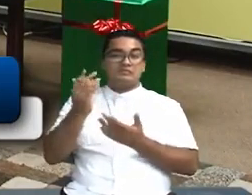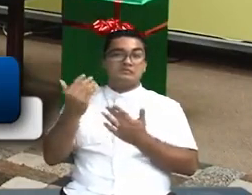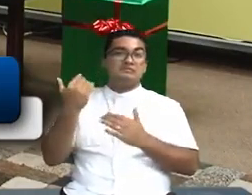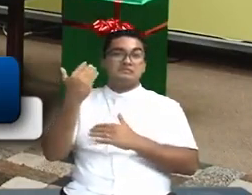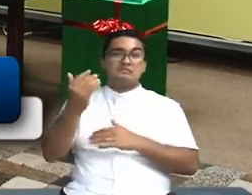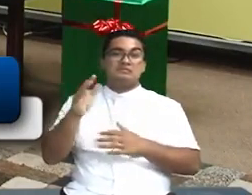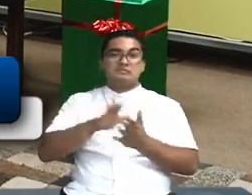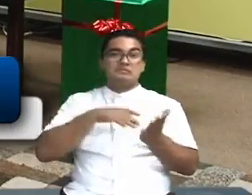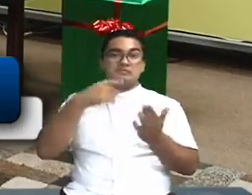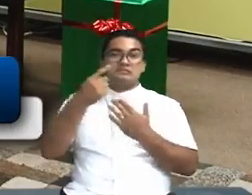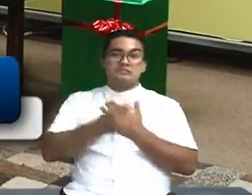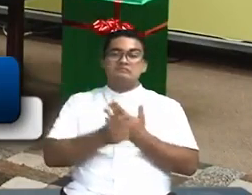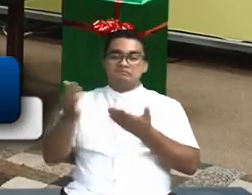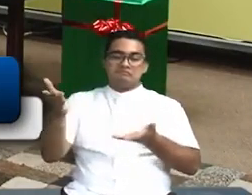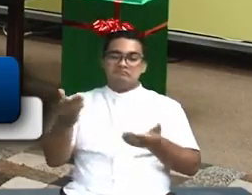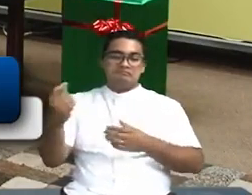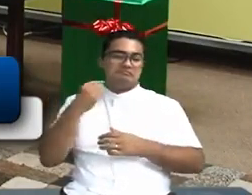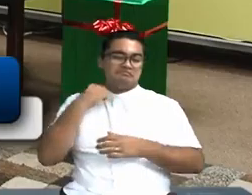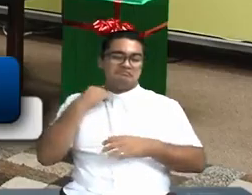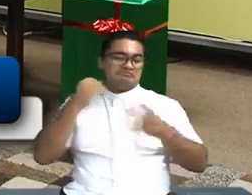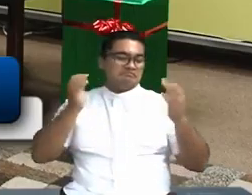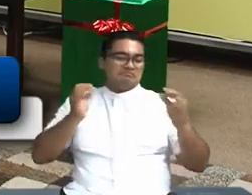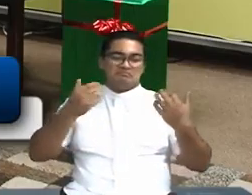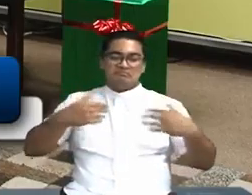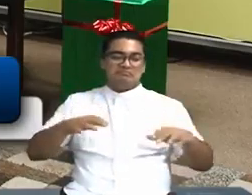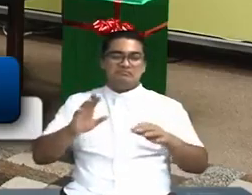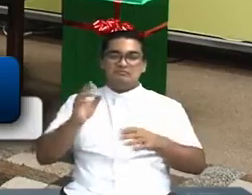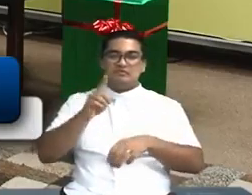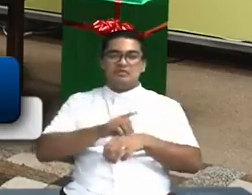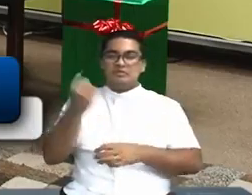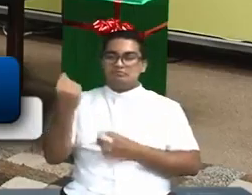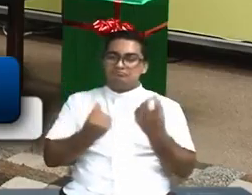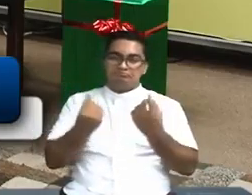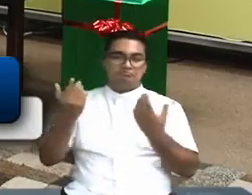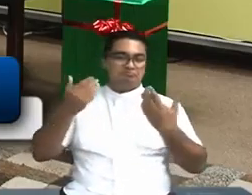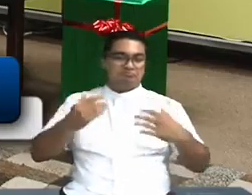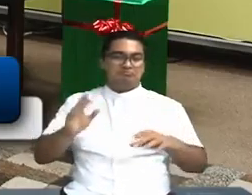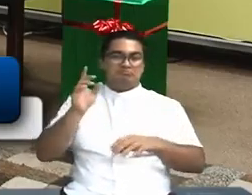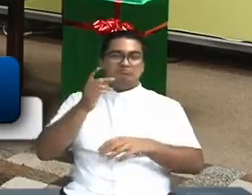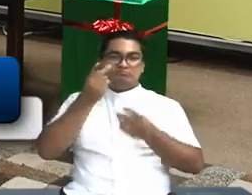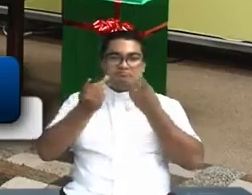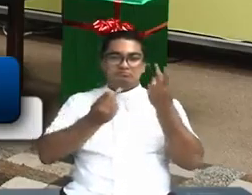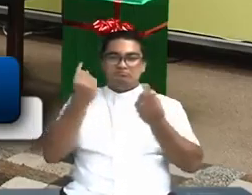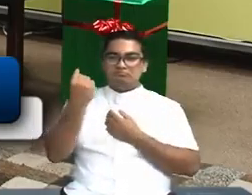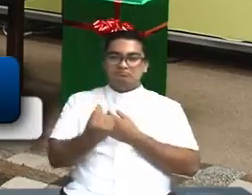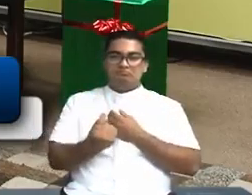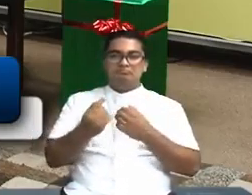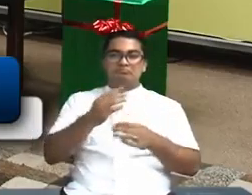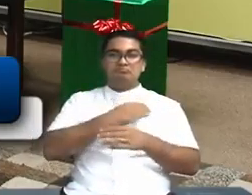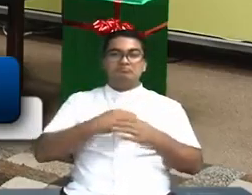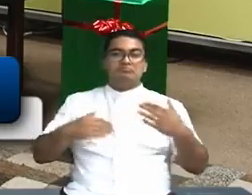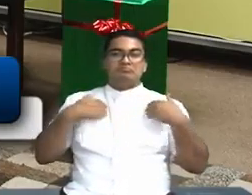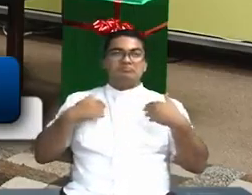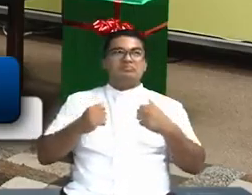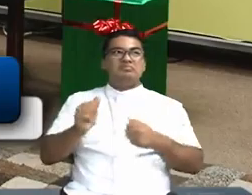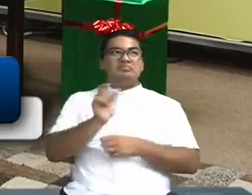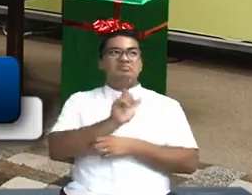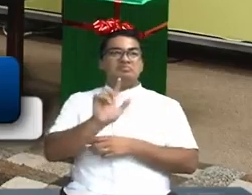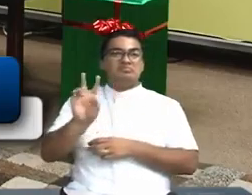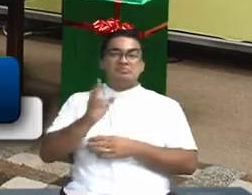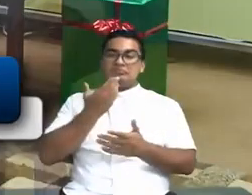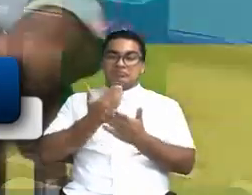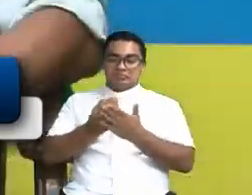Usted siempre es bienvenido, como todos los doctores y doctoras que nos visitan y licenciadas que nos visitan del Ministerio de Salud, de lunes a viernes.